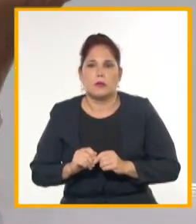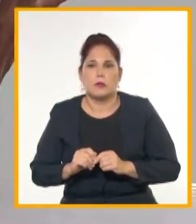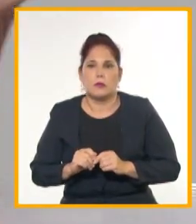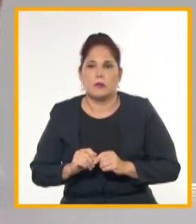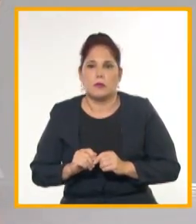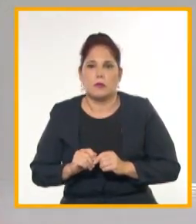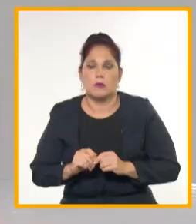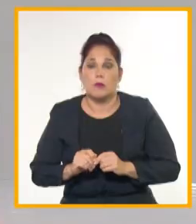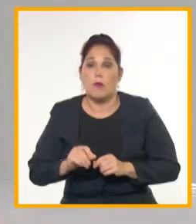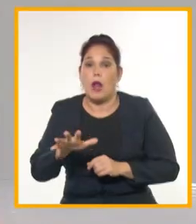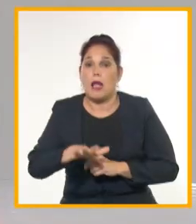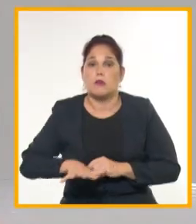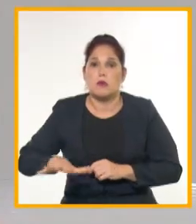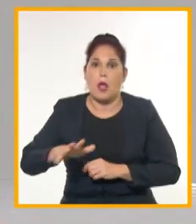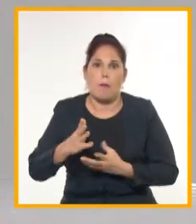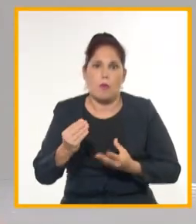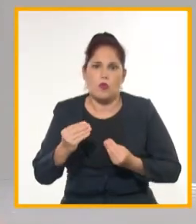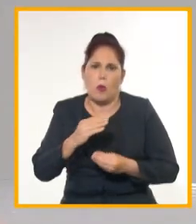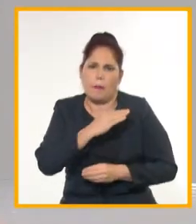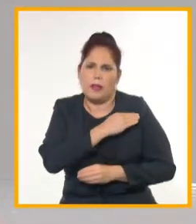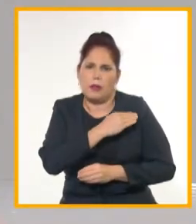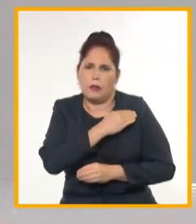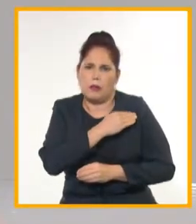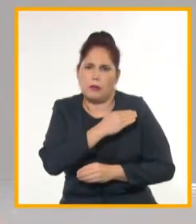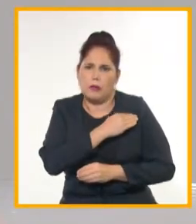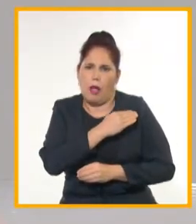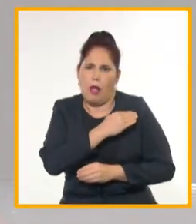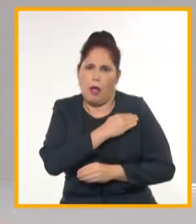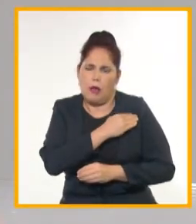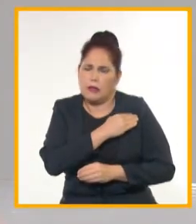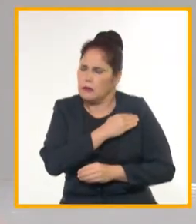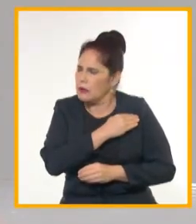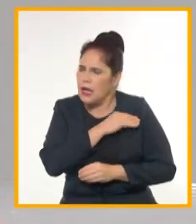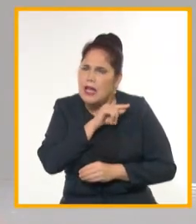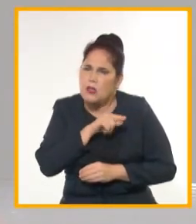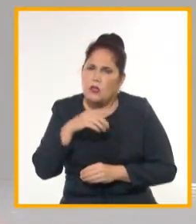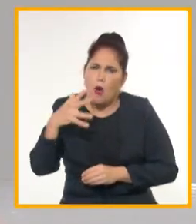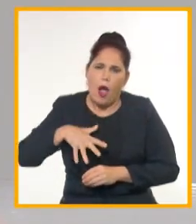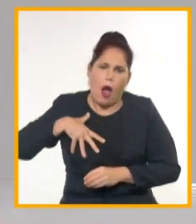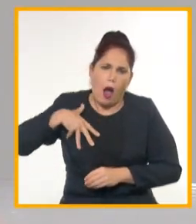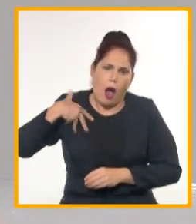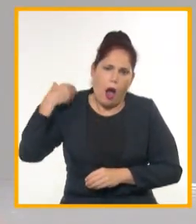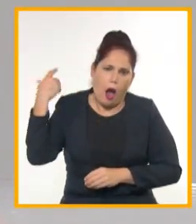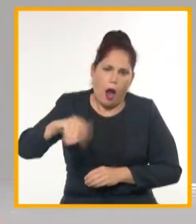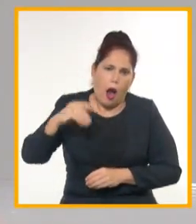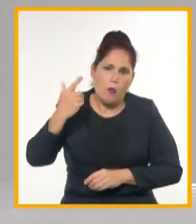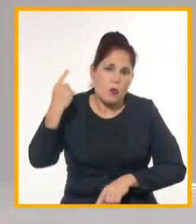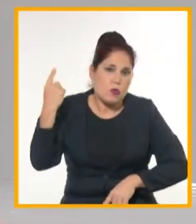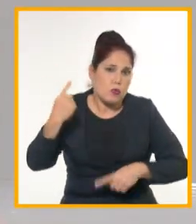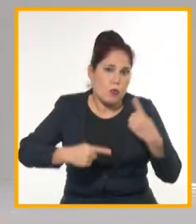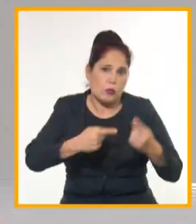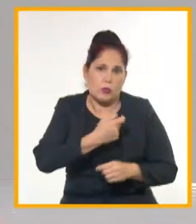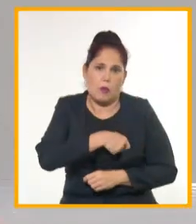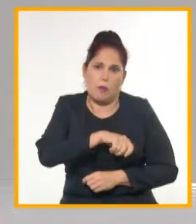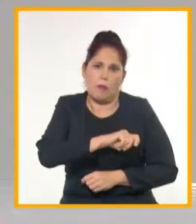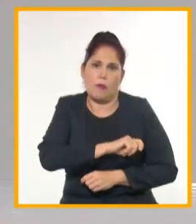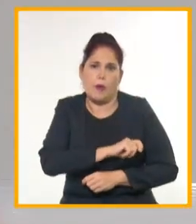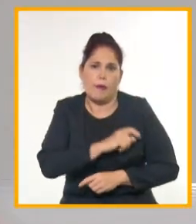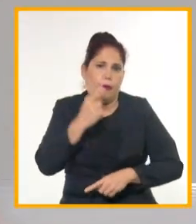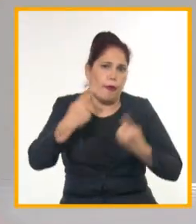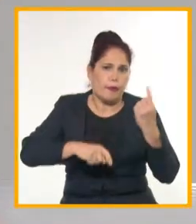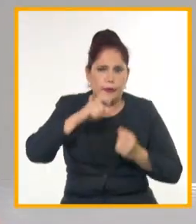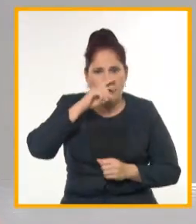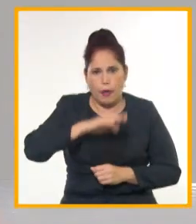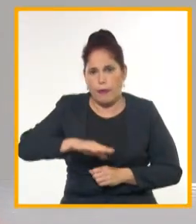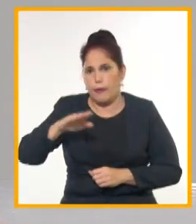ha sido peor, exactamente. Se está hablando, tú lo sabes, de muchos abusos de los militares contra la población, contra los niños. Todavía